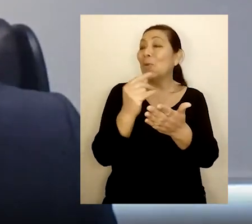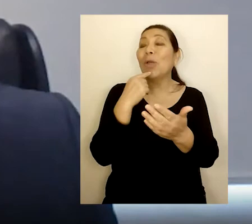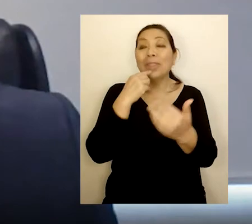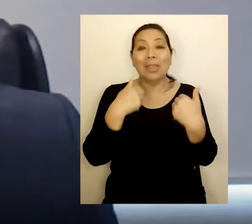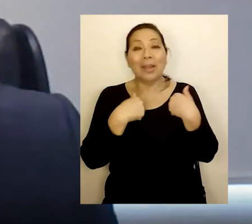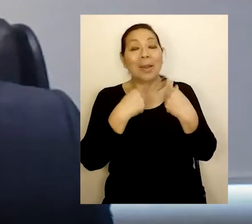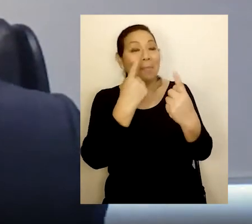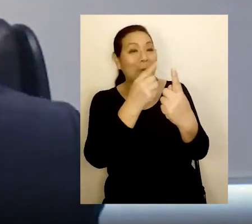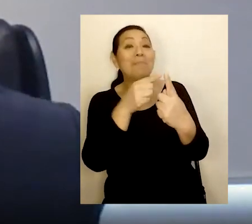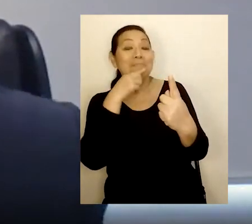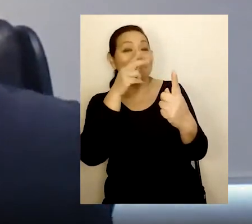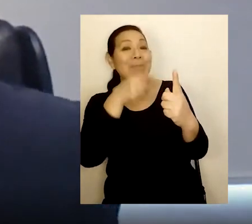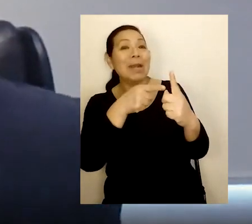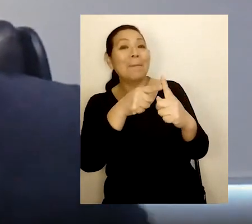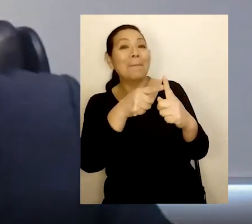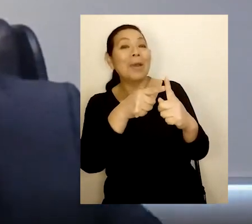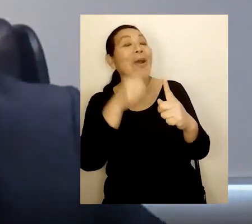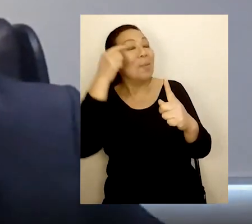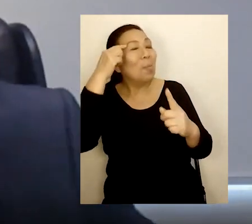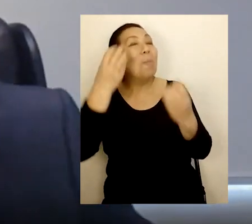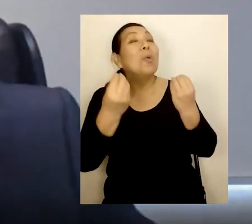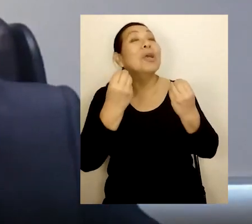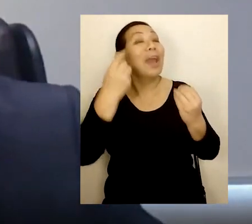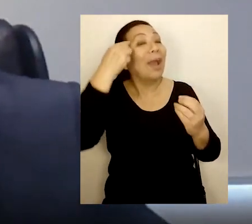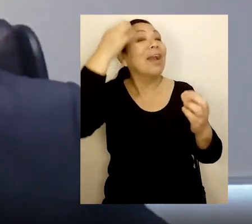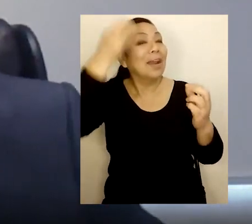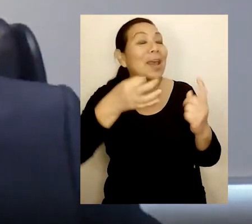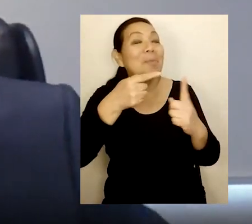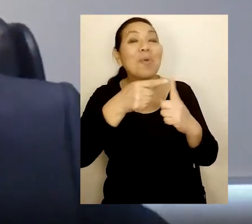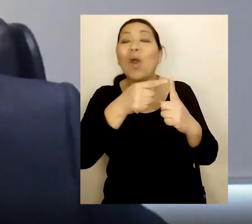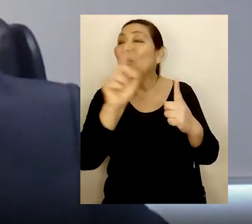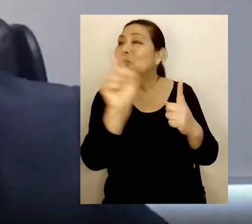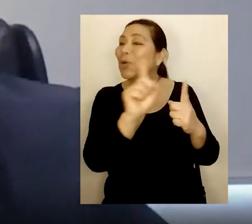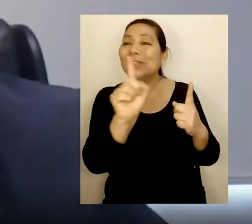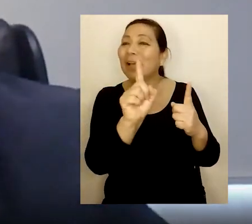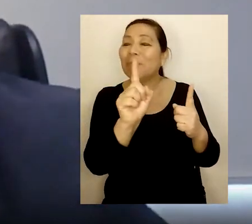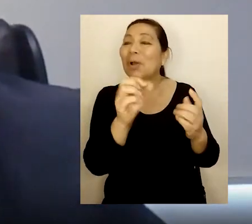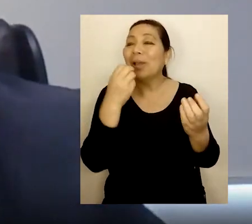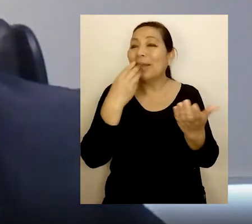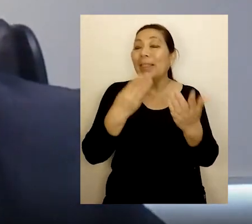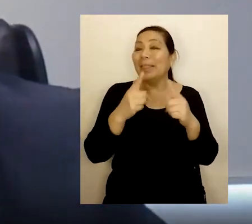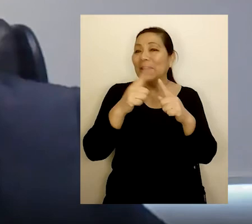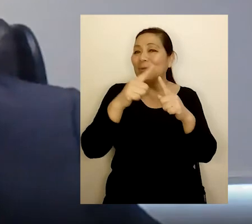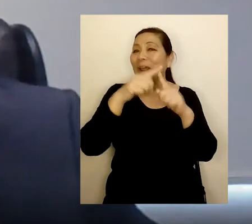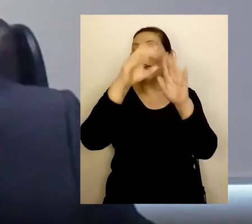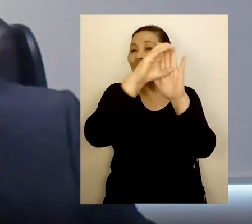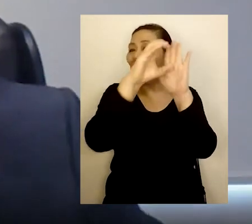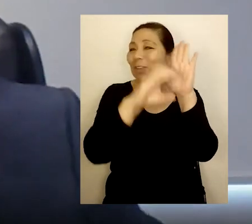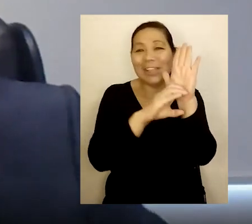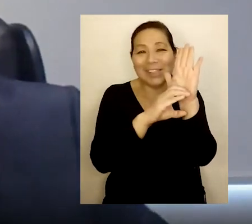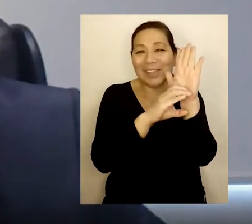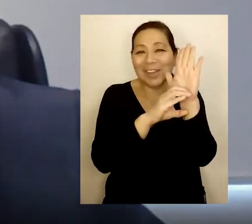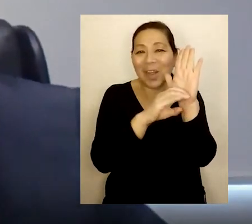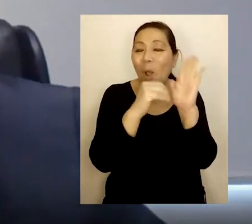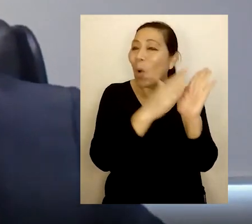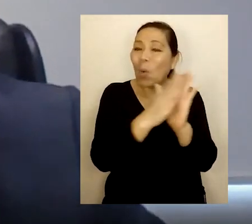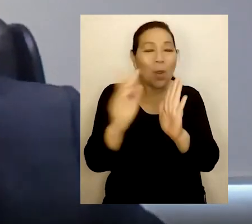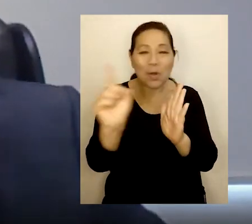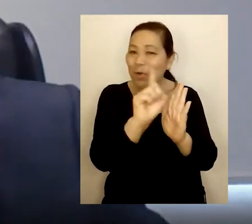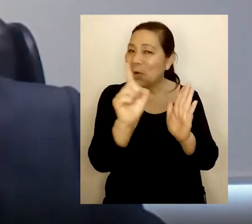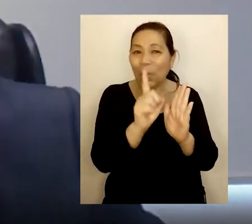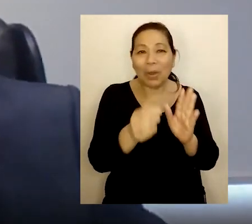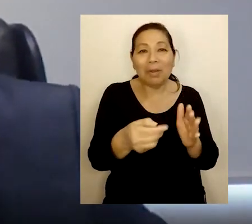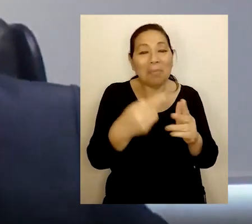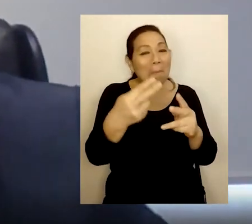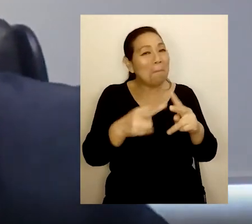le debían tomar en cuenta. Es que creemos, porque nosotros no estamos estableciendo que el Tribunal Constitucional sea una cuarta instancia, no queremos